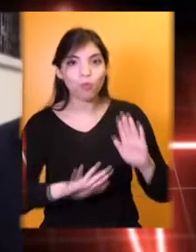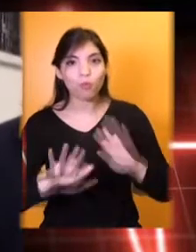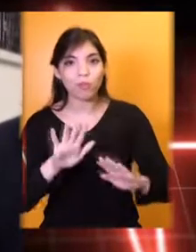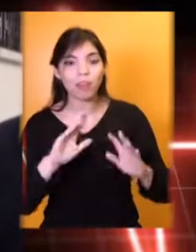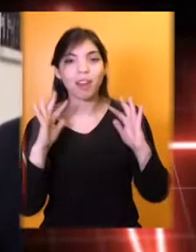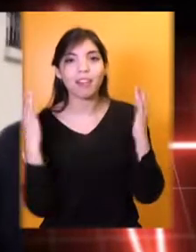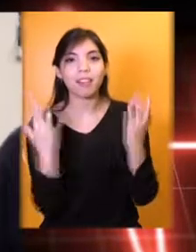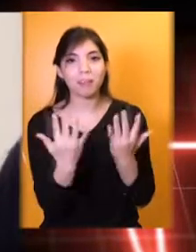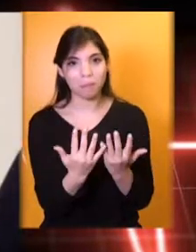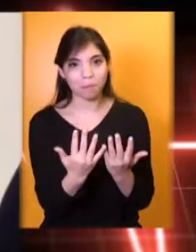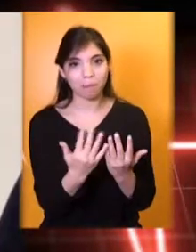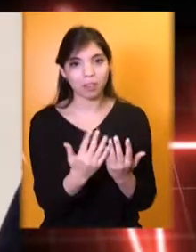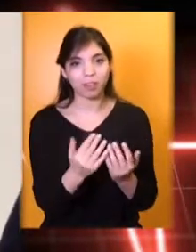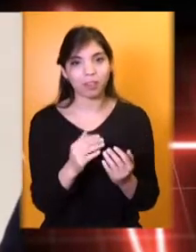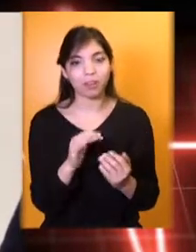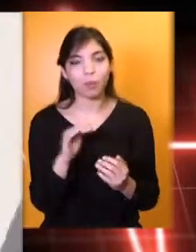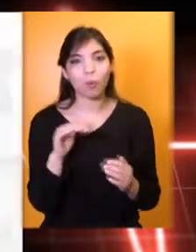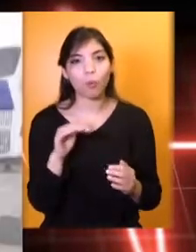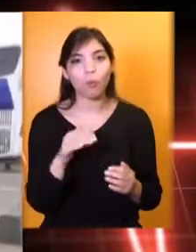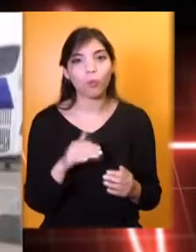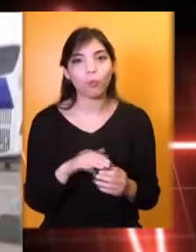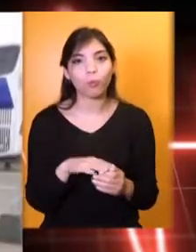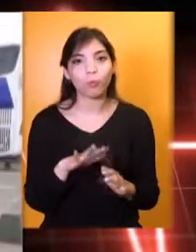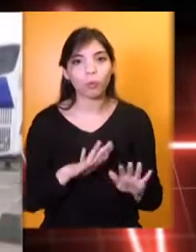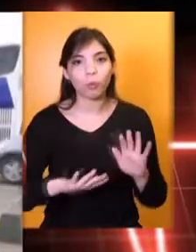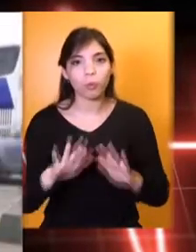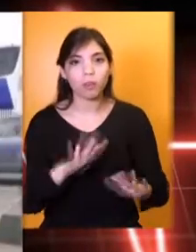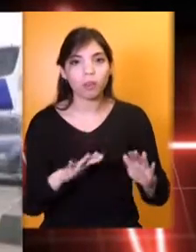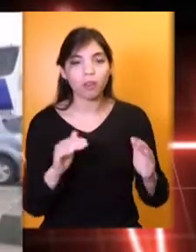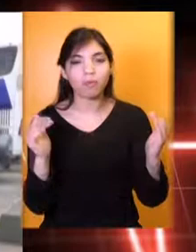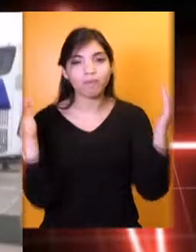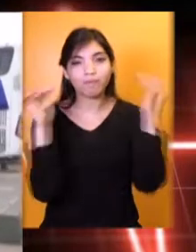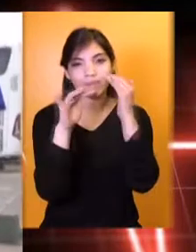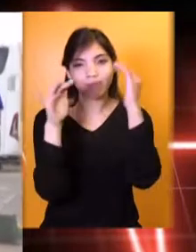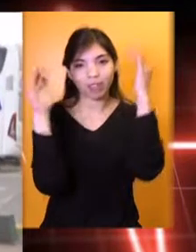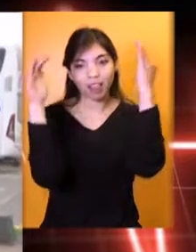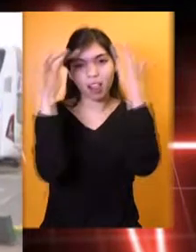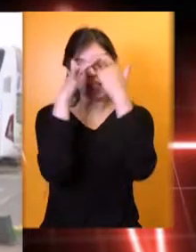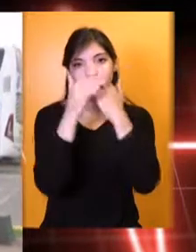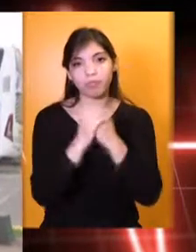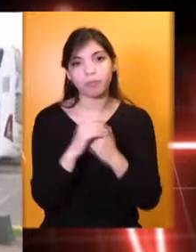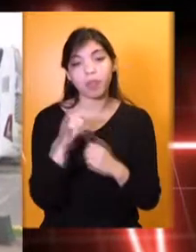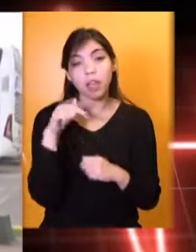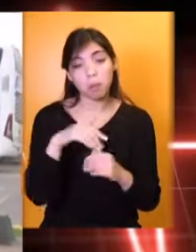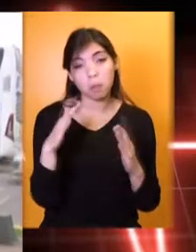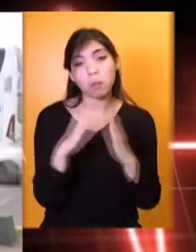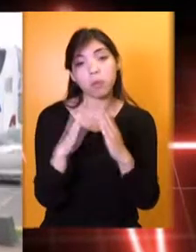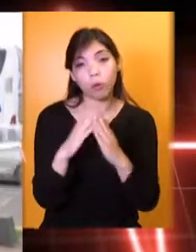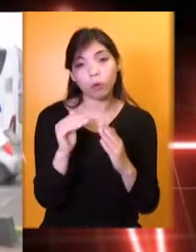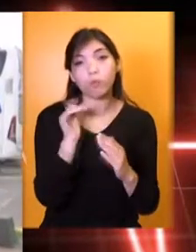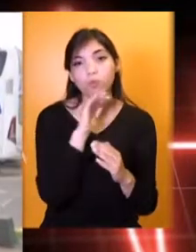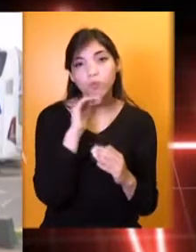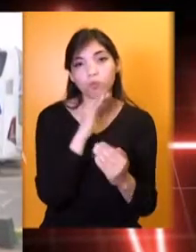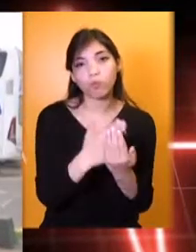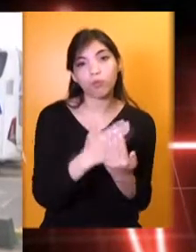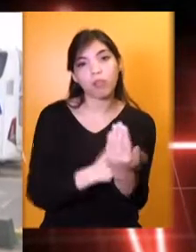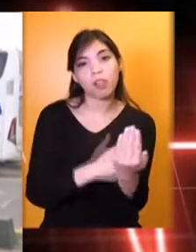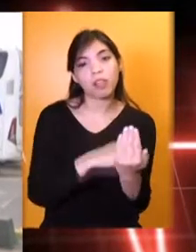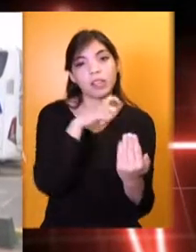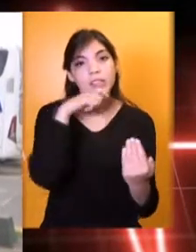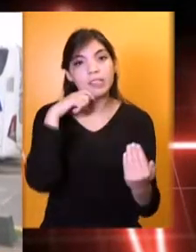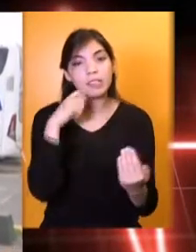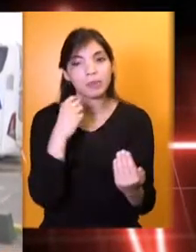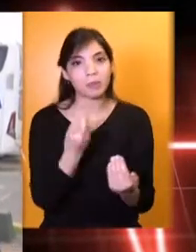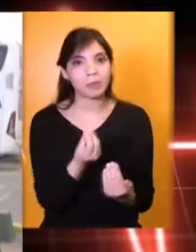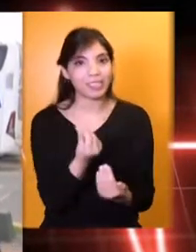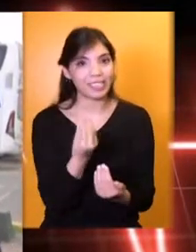gusta cuidar el aire que yo respiro. Pues ya casi la mayoría se usa leña seca, claro, un